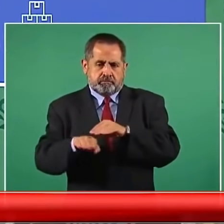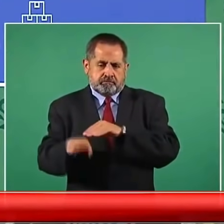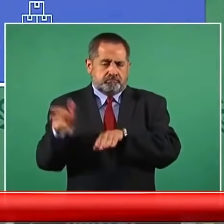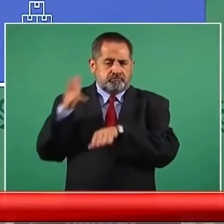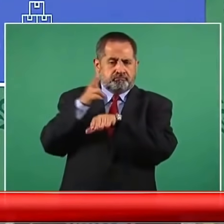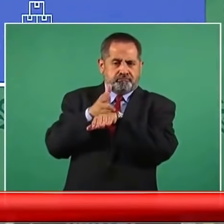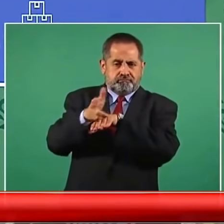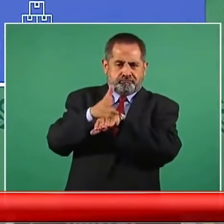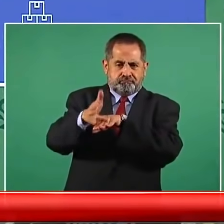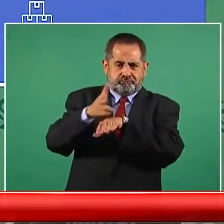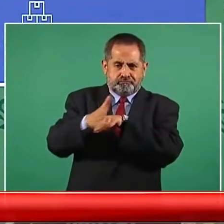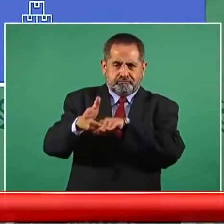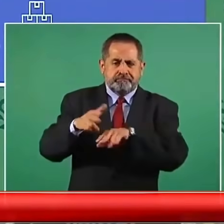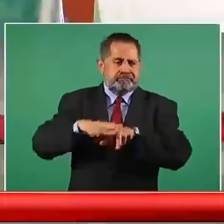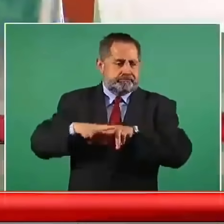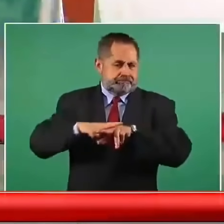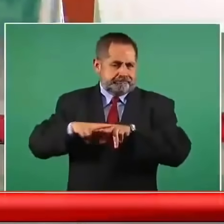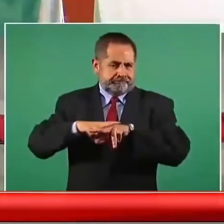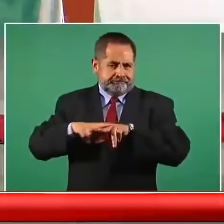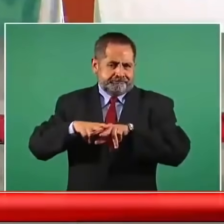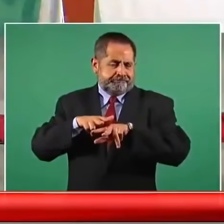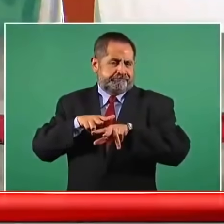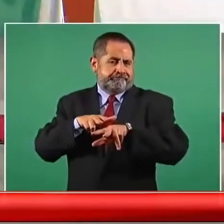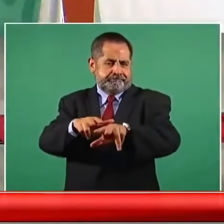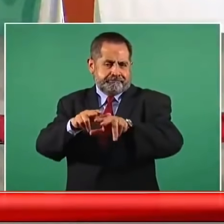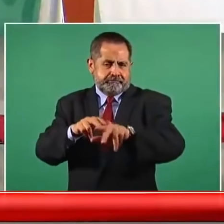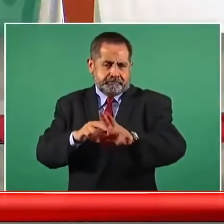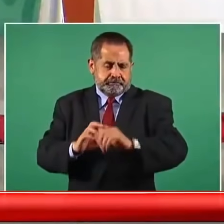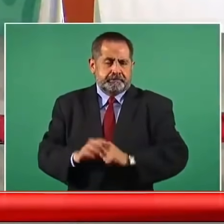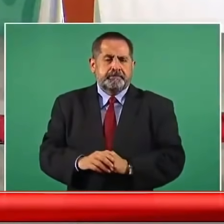Esta es una zona, pues,